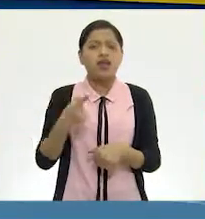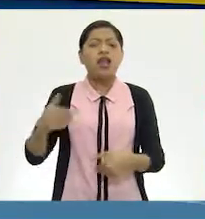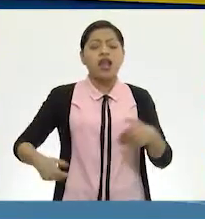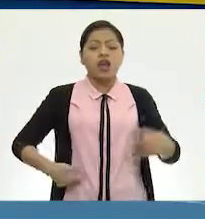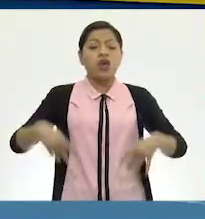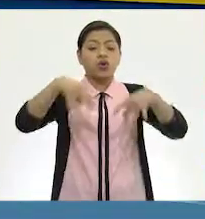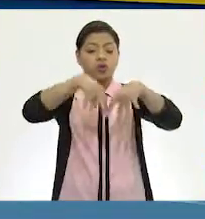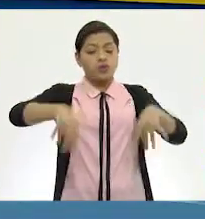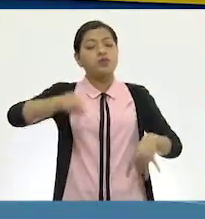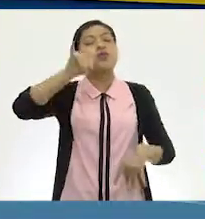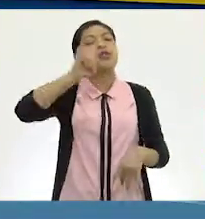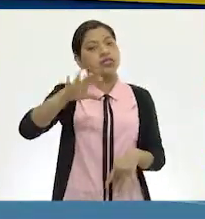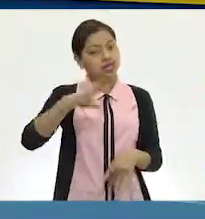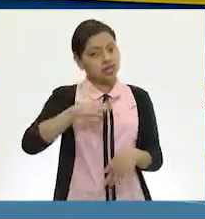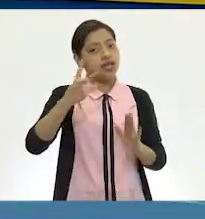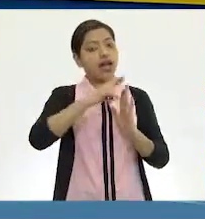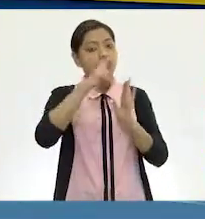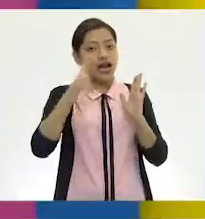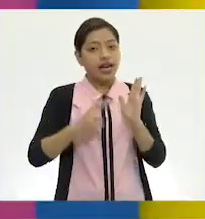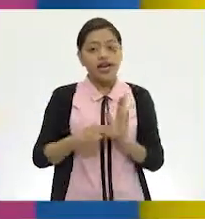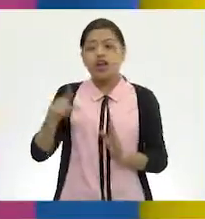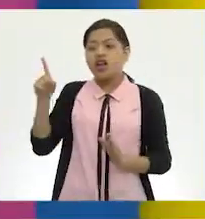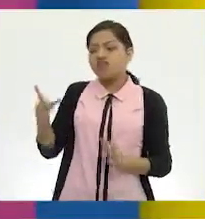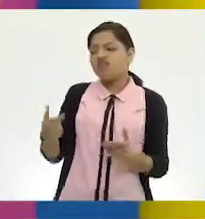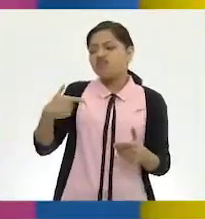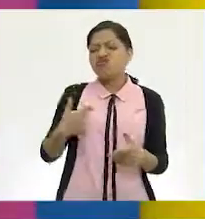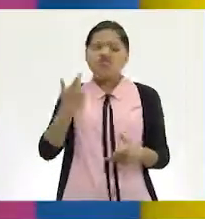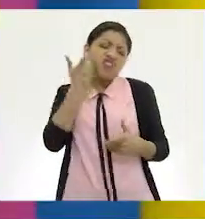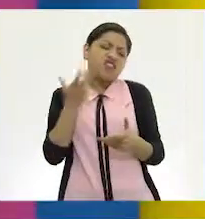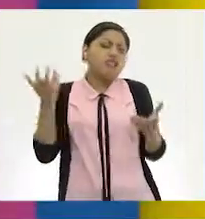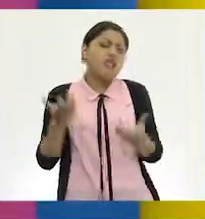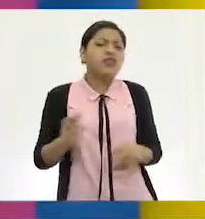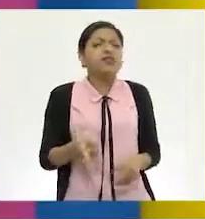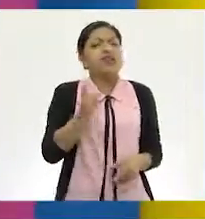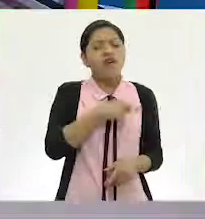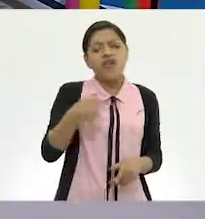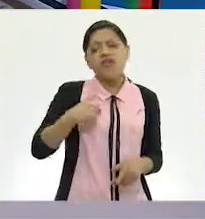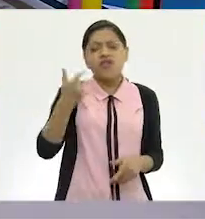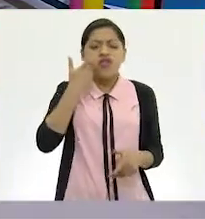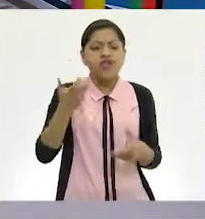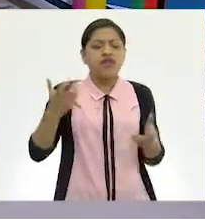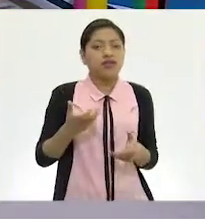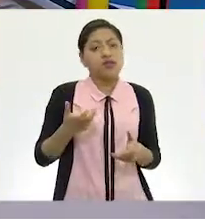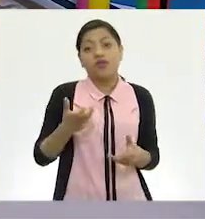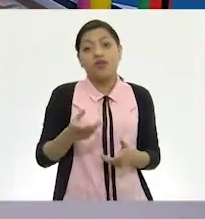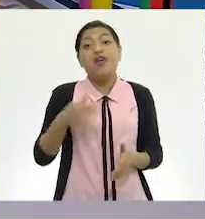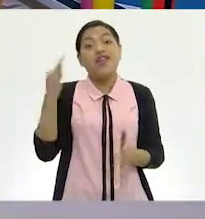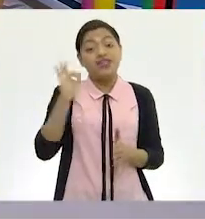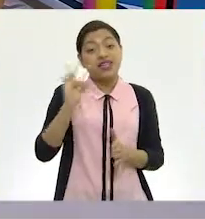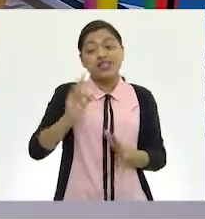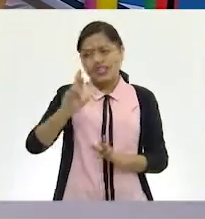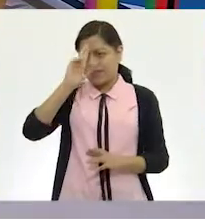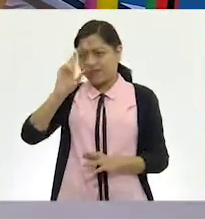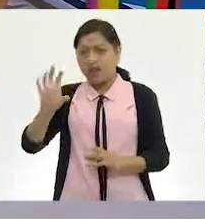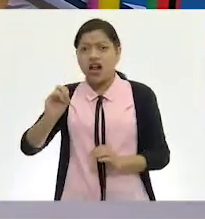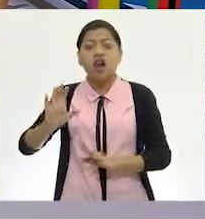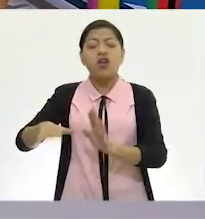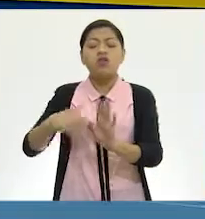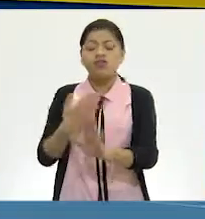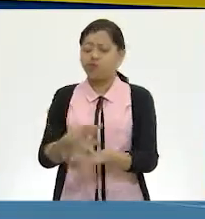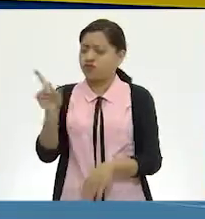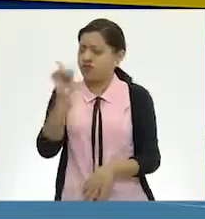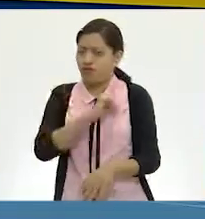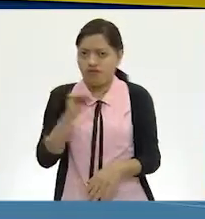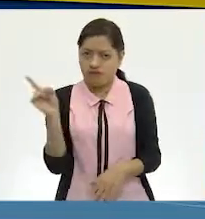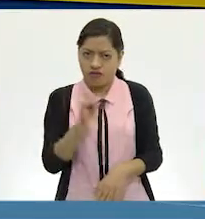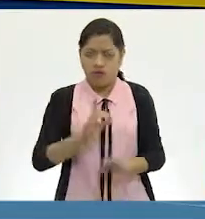con reglas. No se trata de que cada quien haga así, porque en esto podemos faltarle respeto a alguien o podemos lastimar a alguien. No, tenemos nuestras